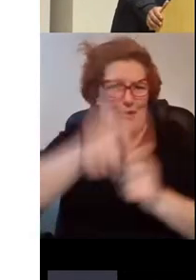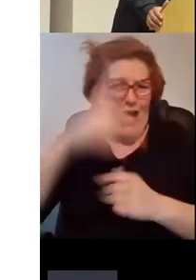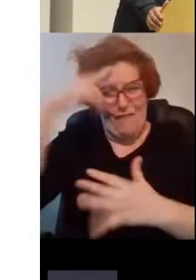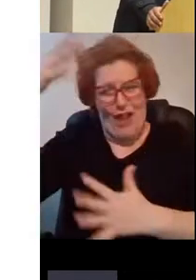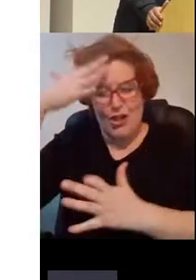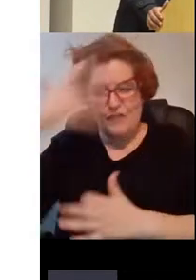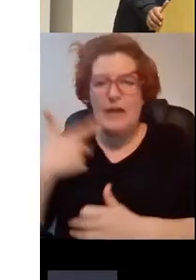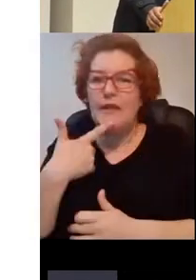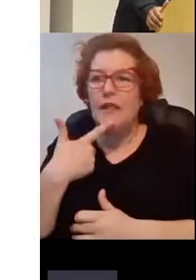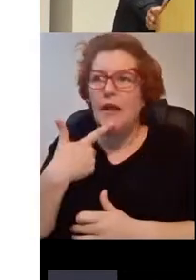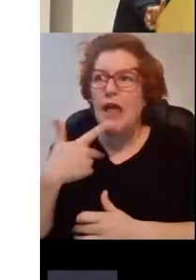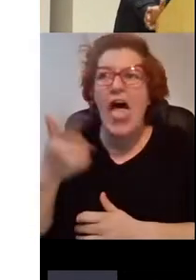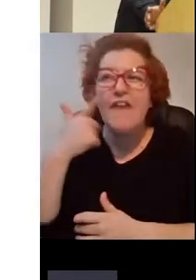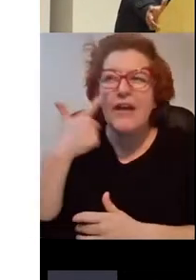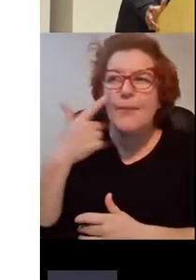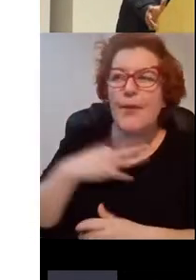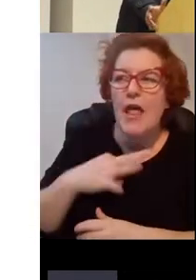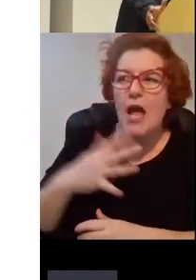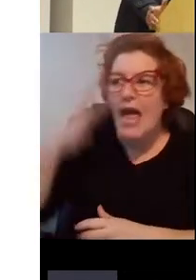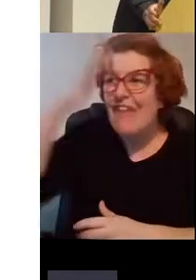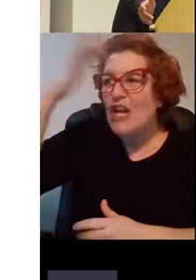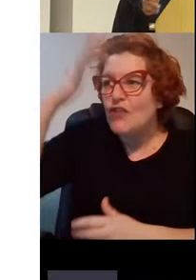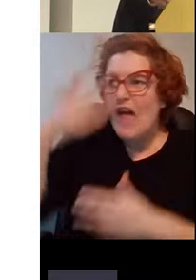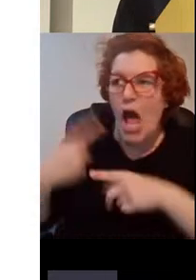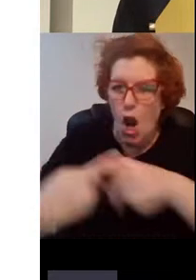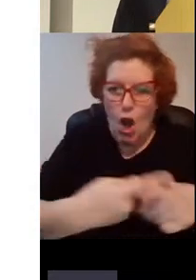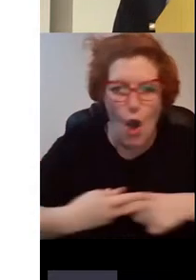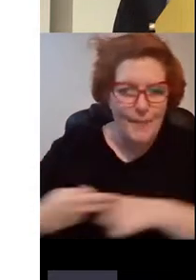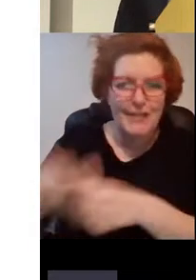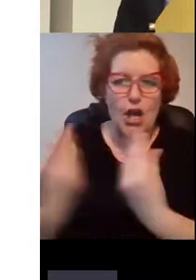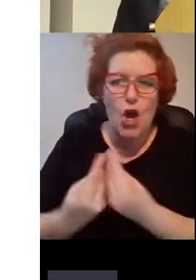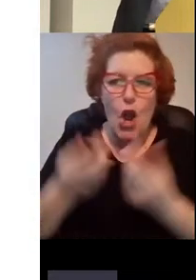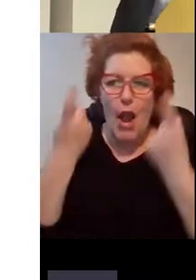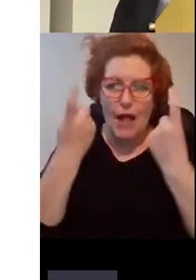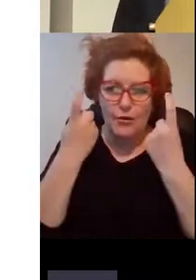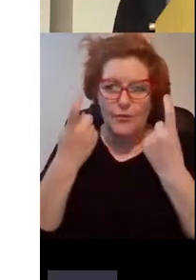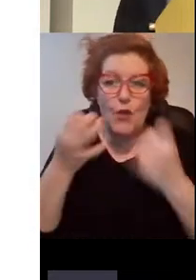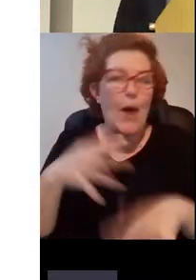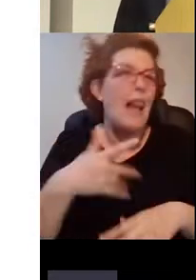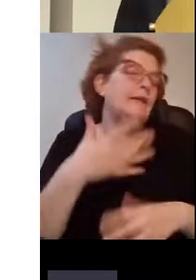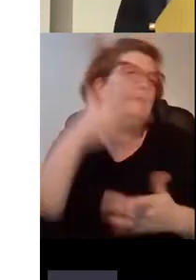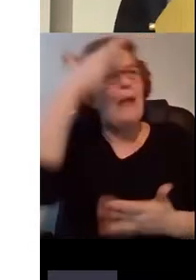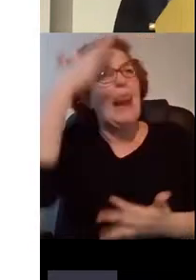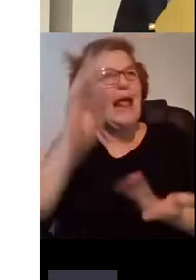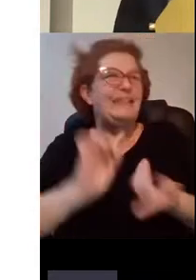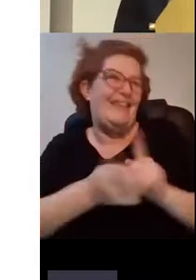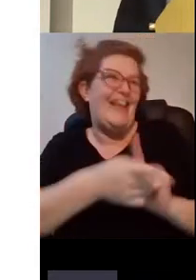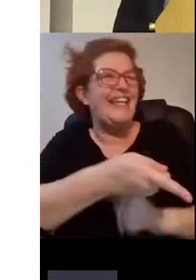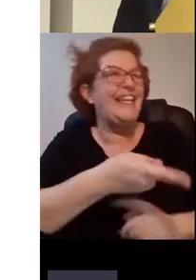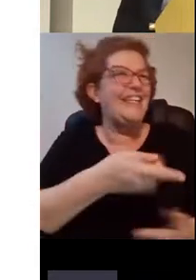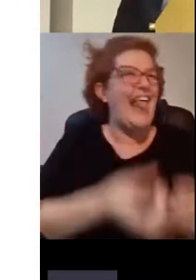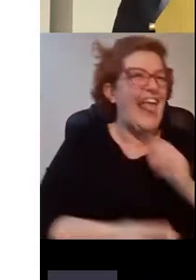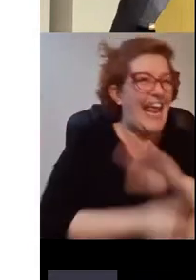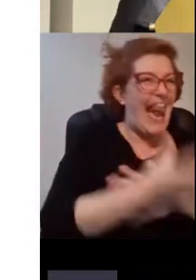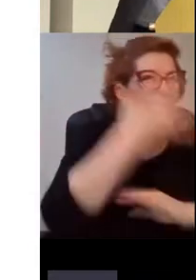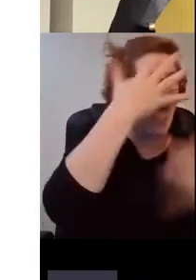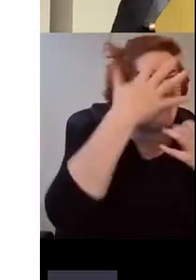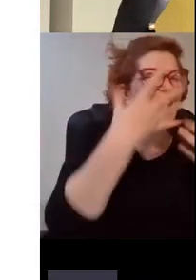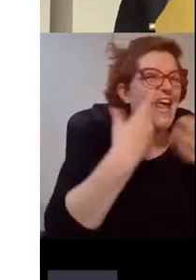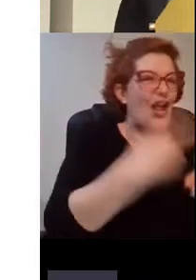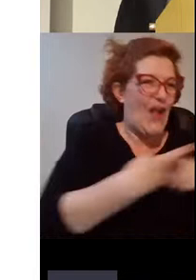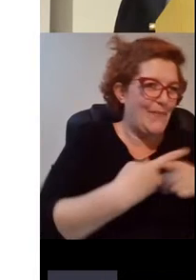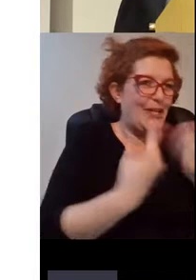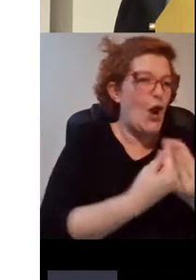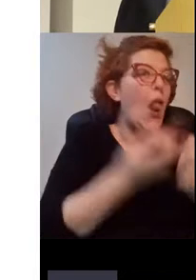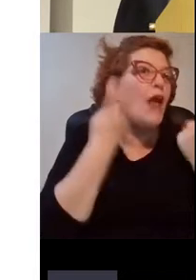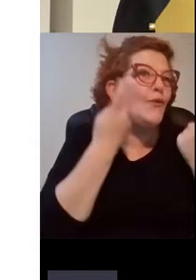escribimos filosofía conjunta con los alumnos, algo así como si creamos arte, más o menos, pero no esperando que nos llegue la